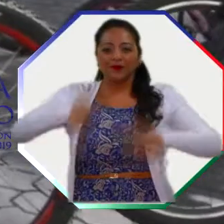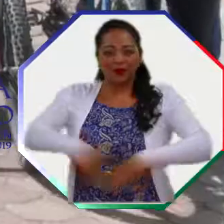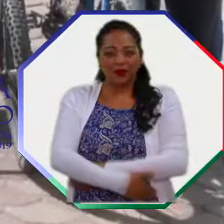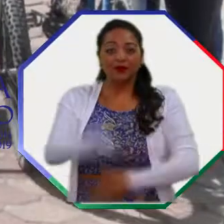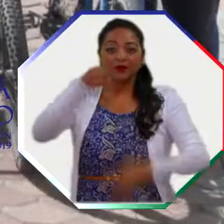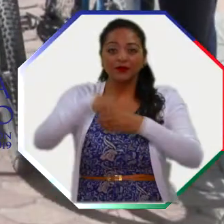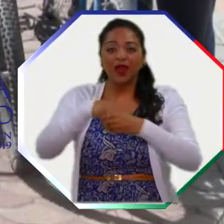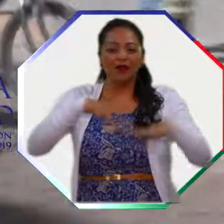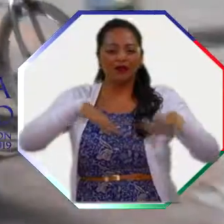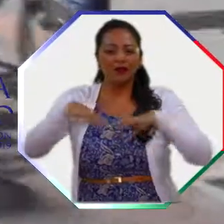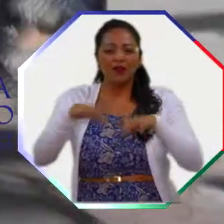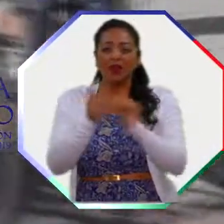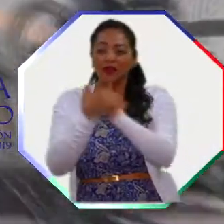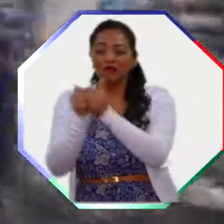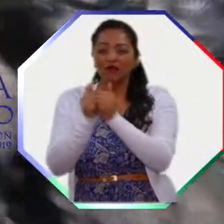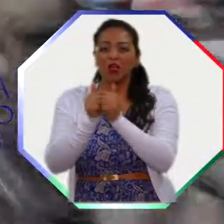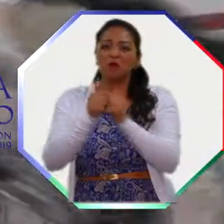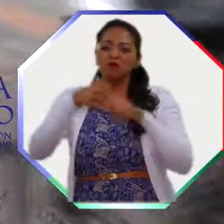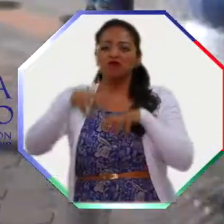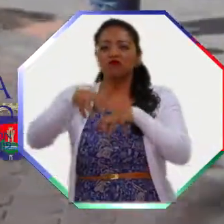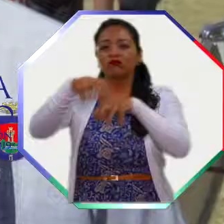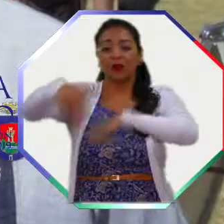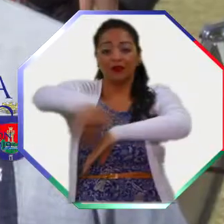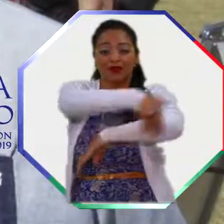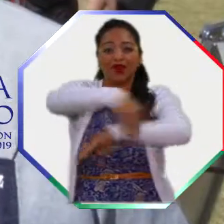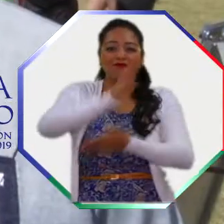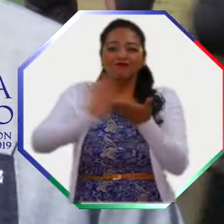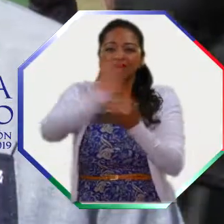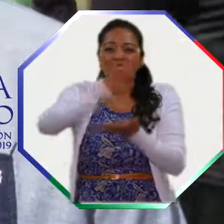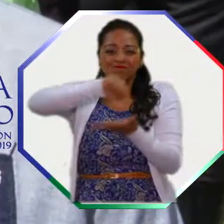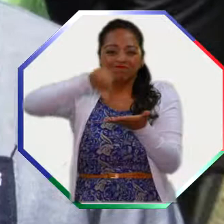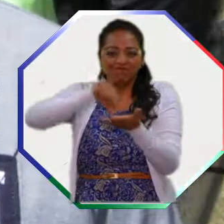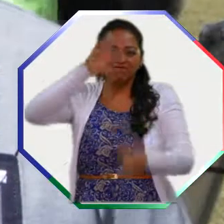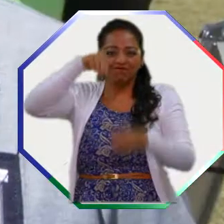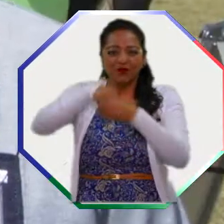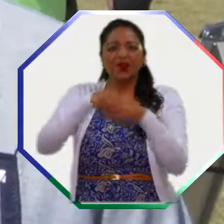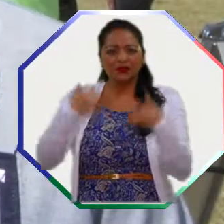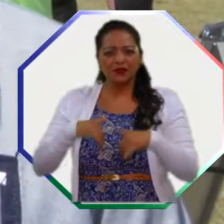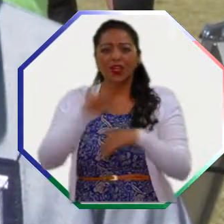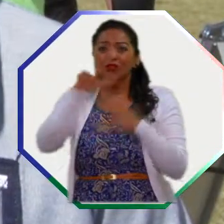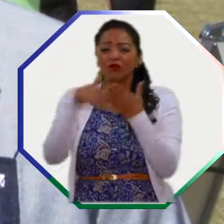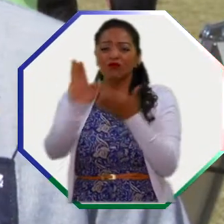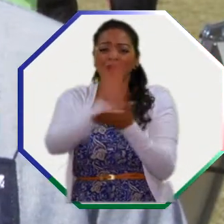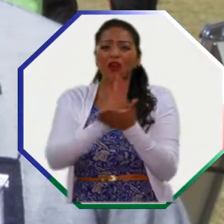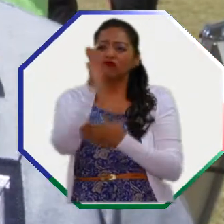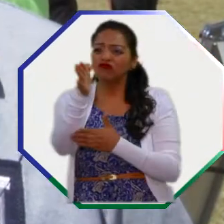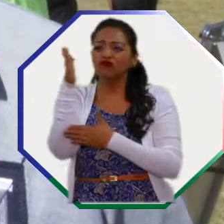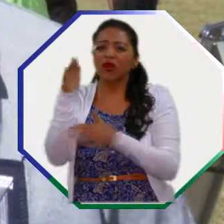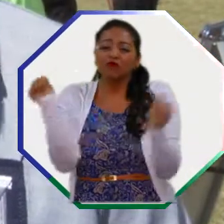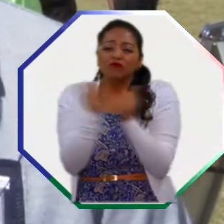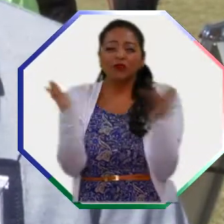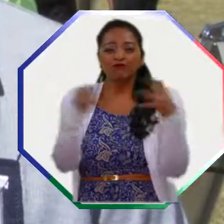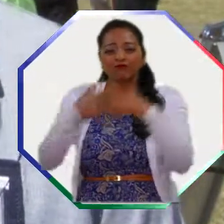Otavalo, actividad deportiva que recorrió las principales calles y barrios de la ciudad. Y vamos a continuar haciéndolo por todos los barrios. Queremos unirnos y